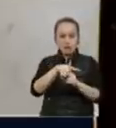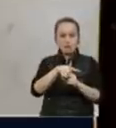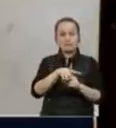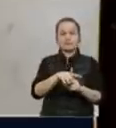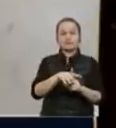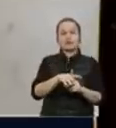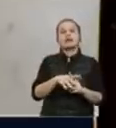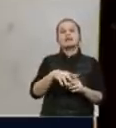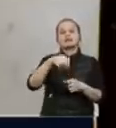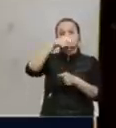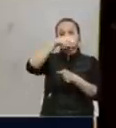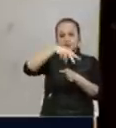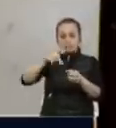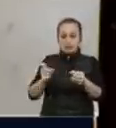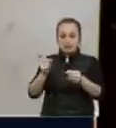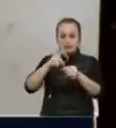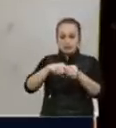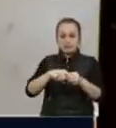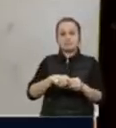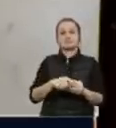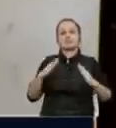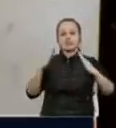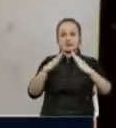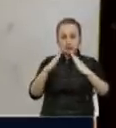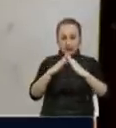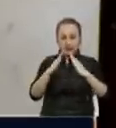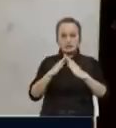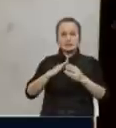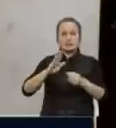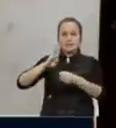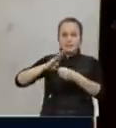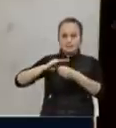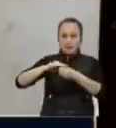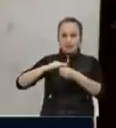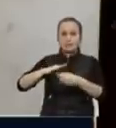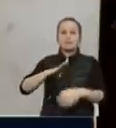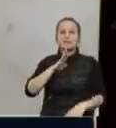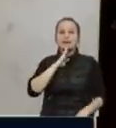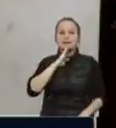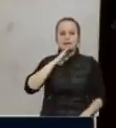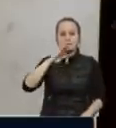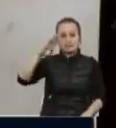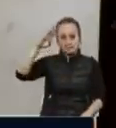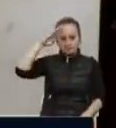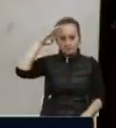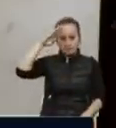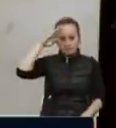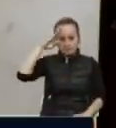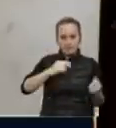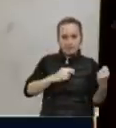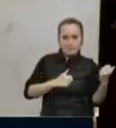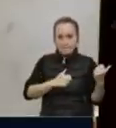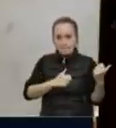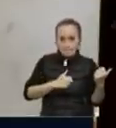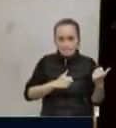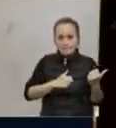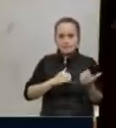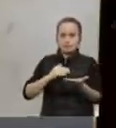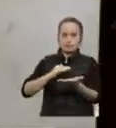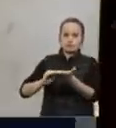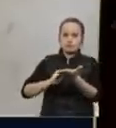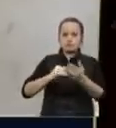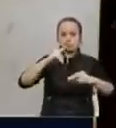en el SISBEN. Alojamiento y baterías sanitarias para soldados. Construcción de